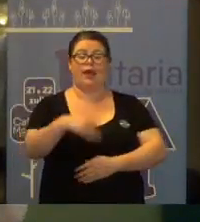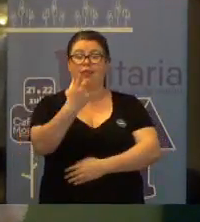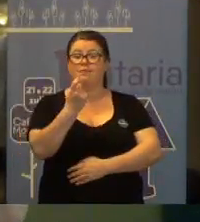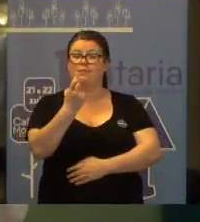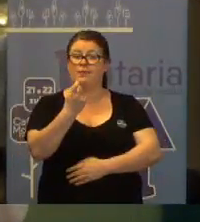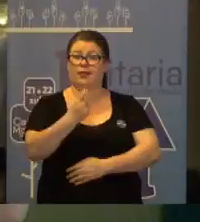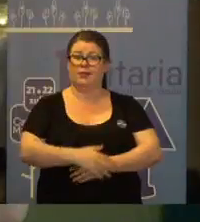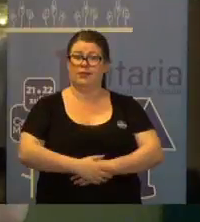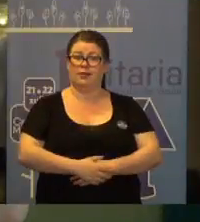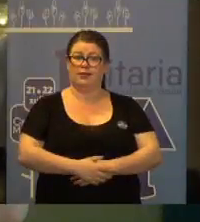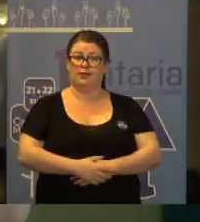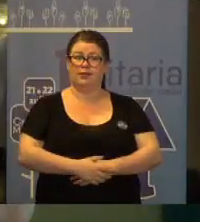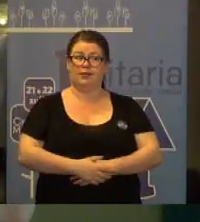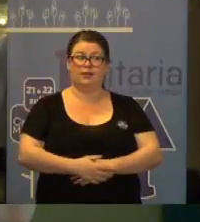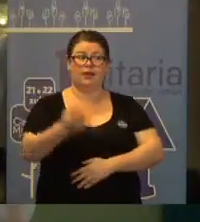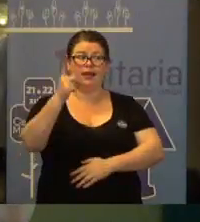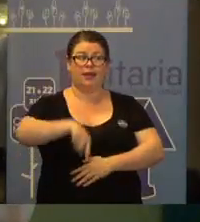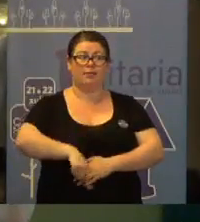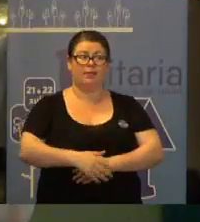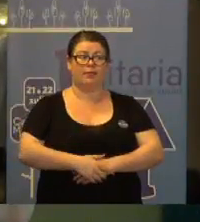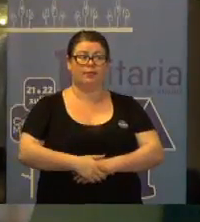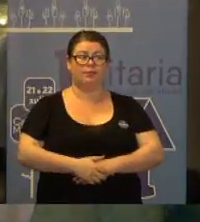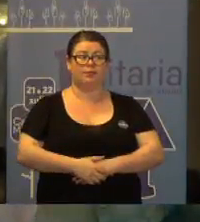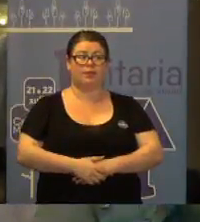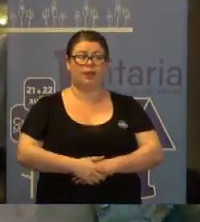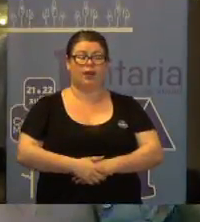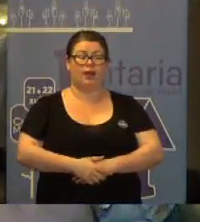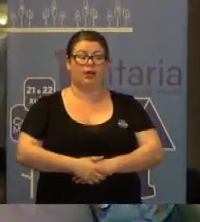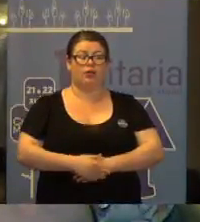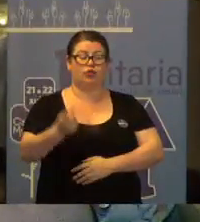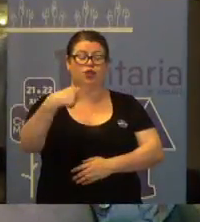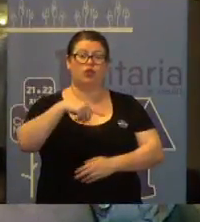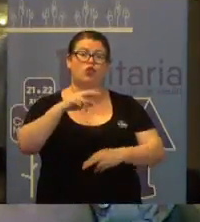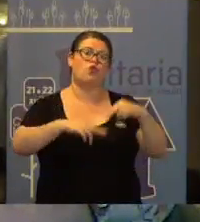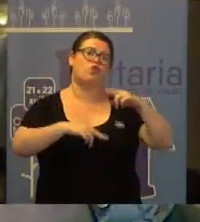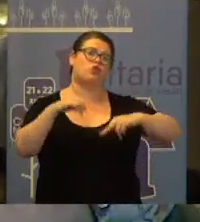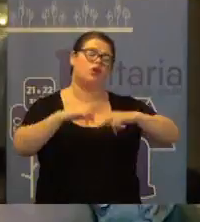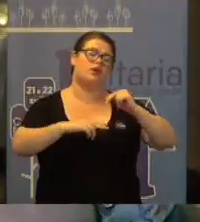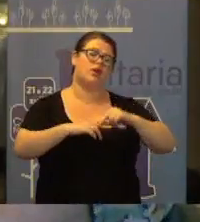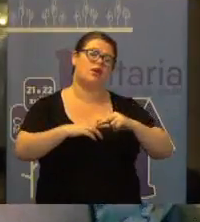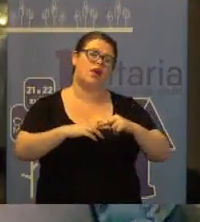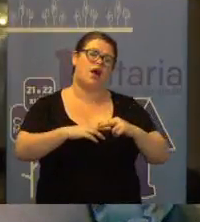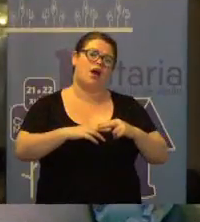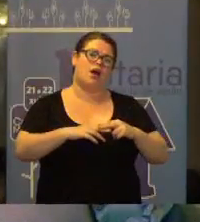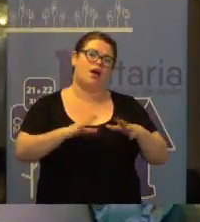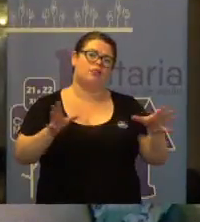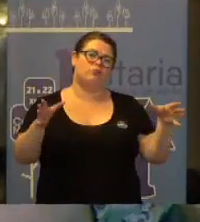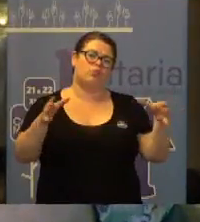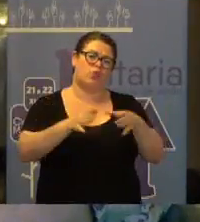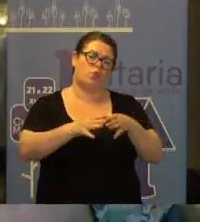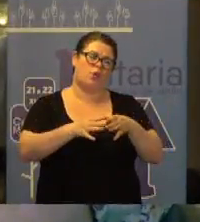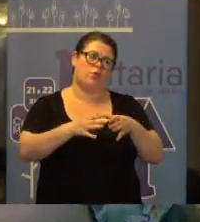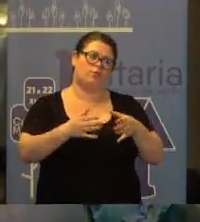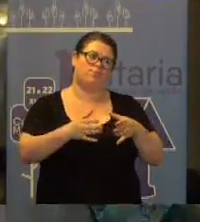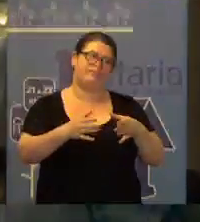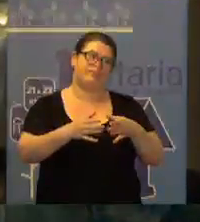necesario, tamén ten que ver con como se construye a unidade popular neste tempo, non? Eu creo